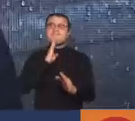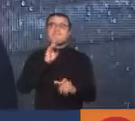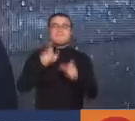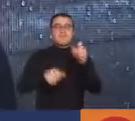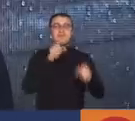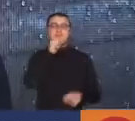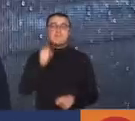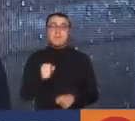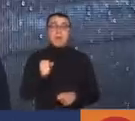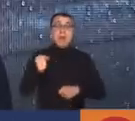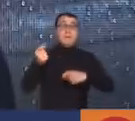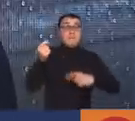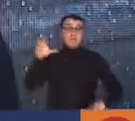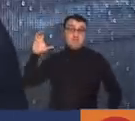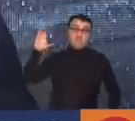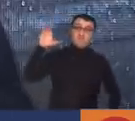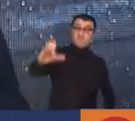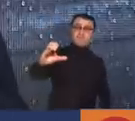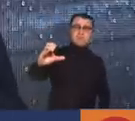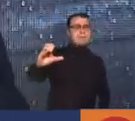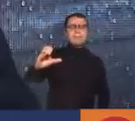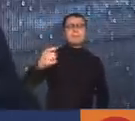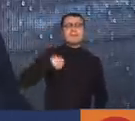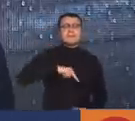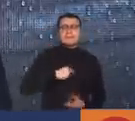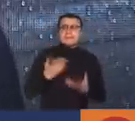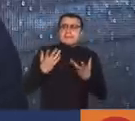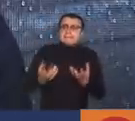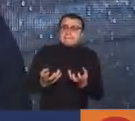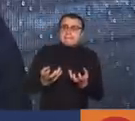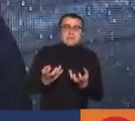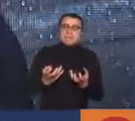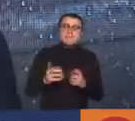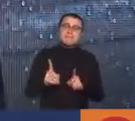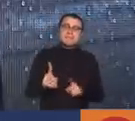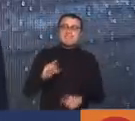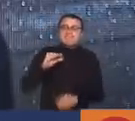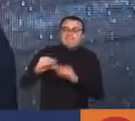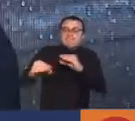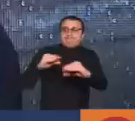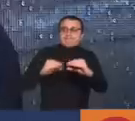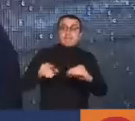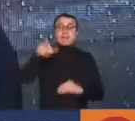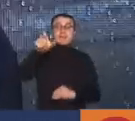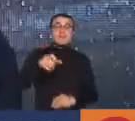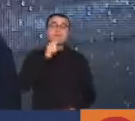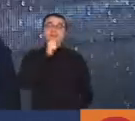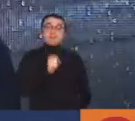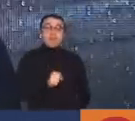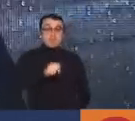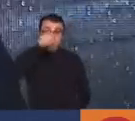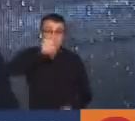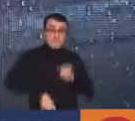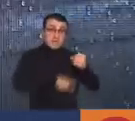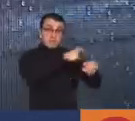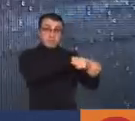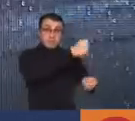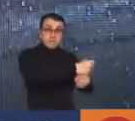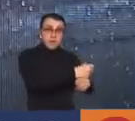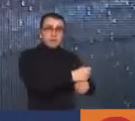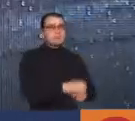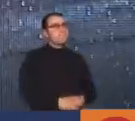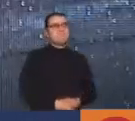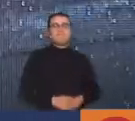mayor. Es que el adulto mayor tampoco debe trabajar y por tanto debe tener una atención del